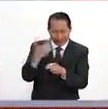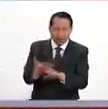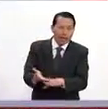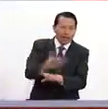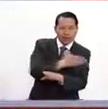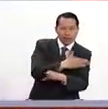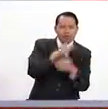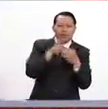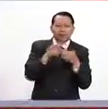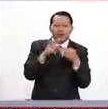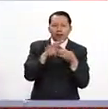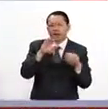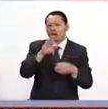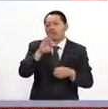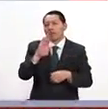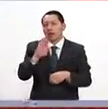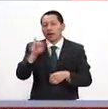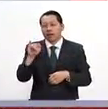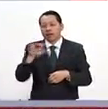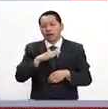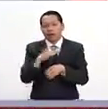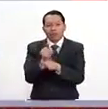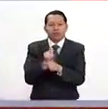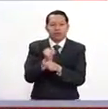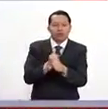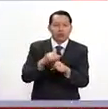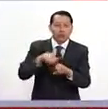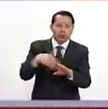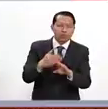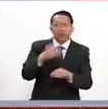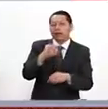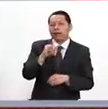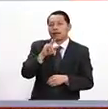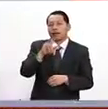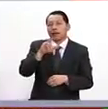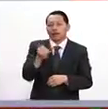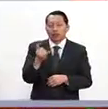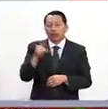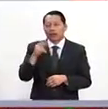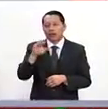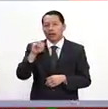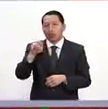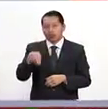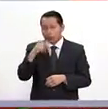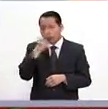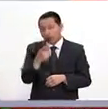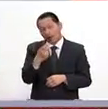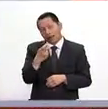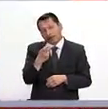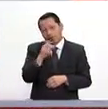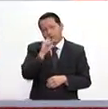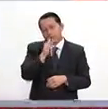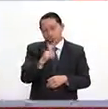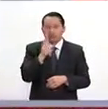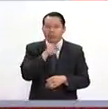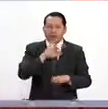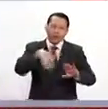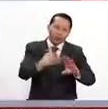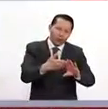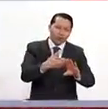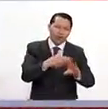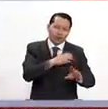habló sobre que el FBI estaba realizando una investigación con Hillary Clinton. Hay quienes dicen que esto afectó precisamente la campaña de